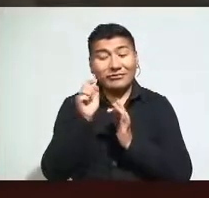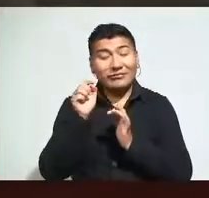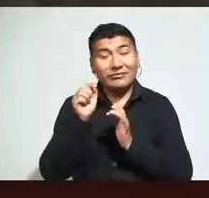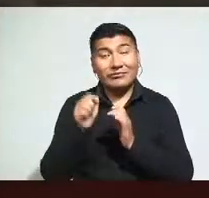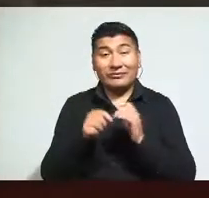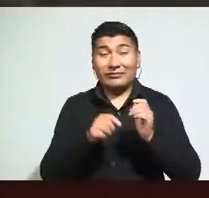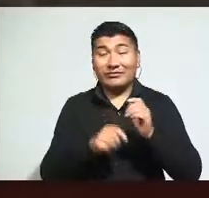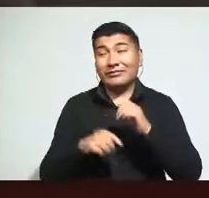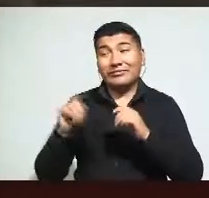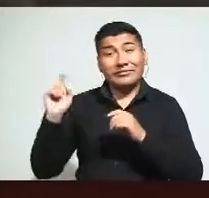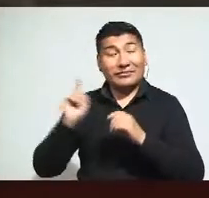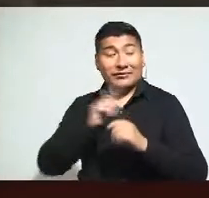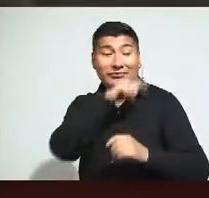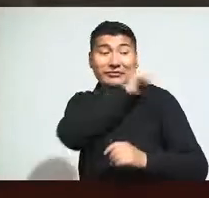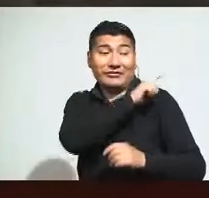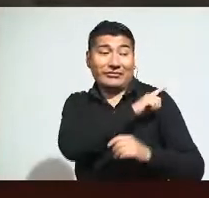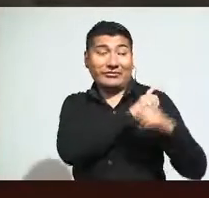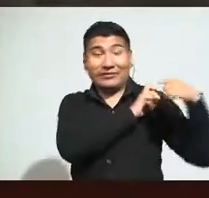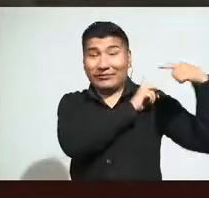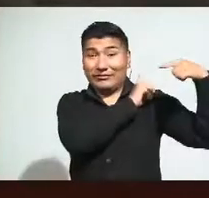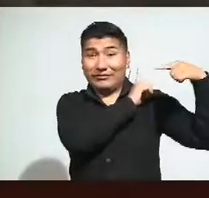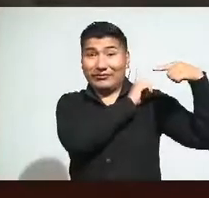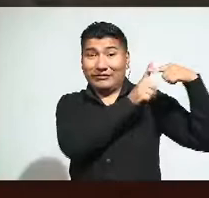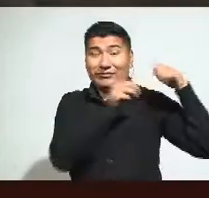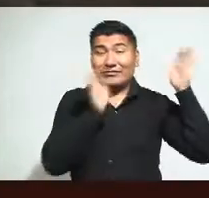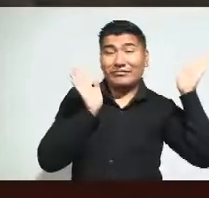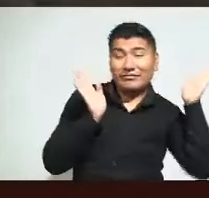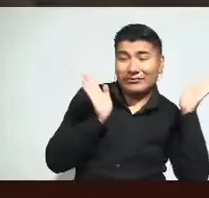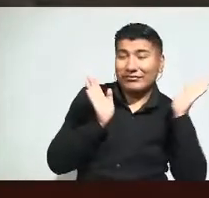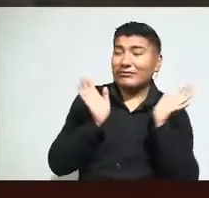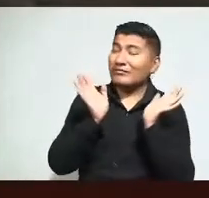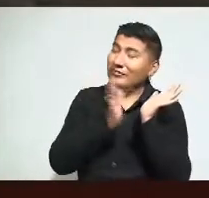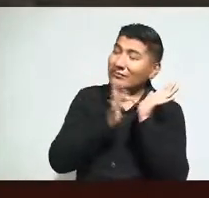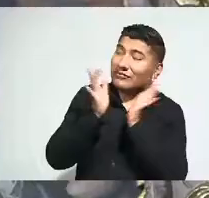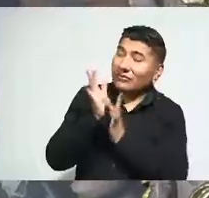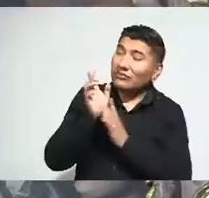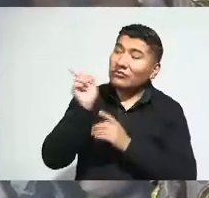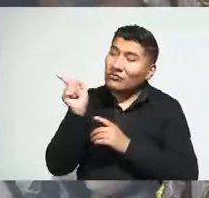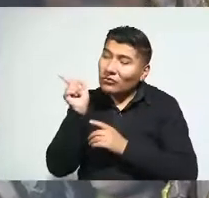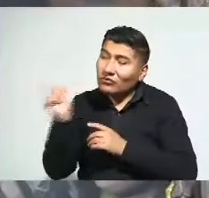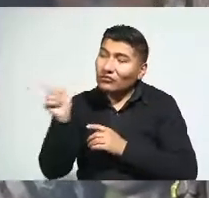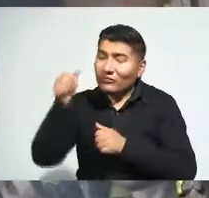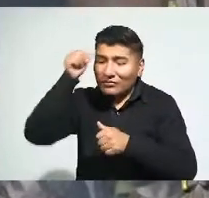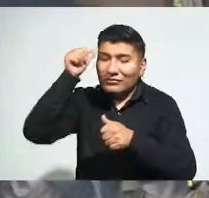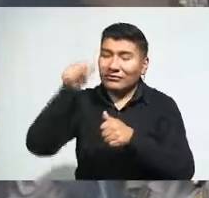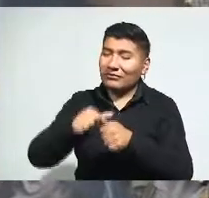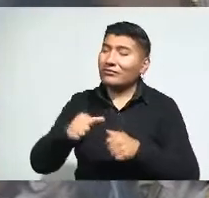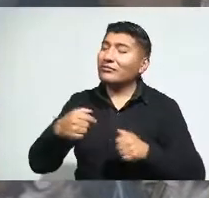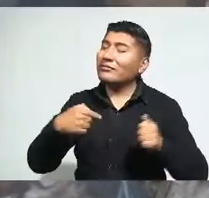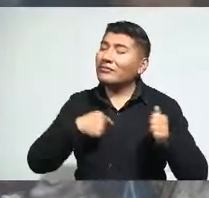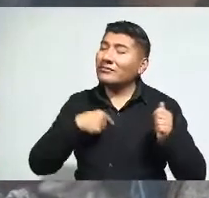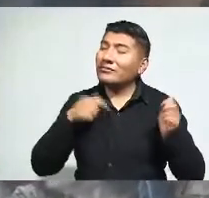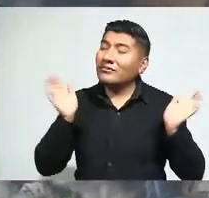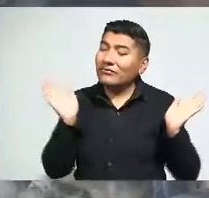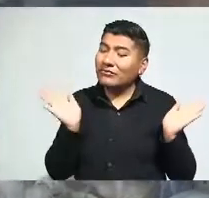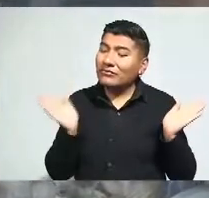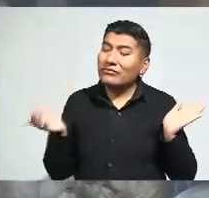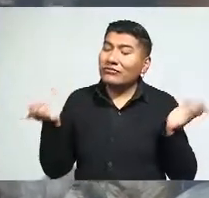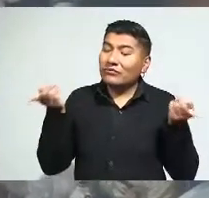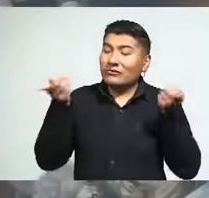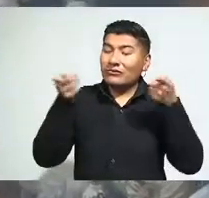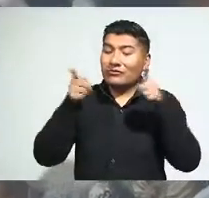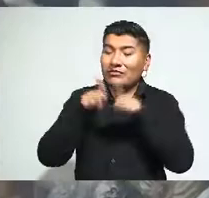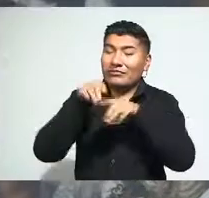que le ruega jesús acuerda acuérdate de mí cuando llegues